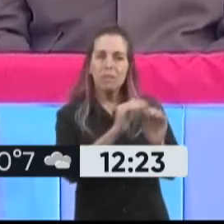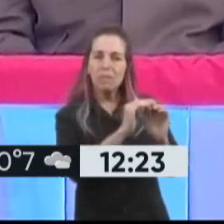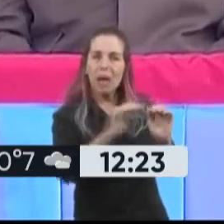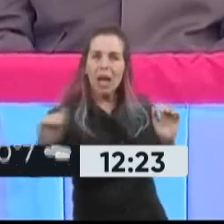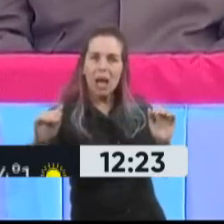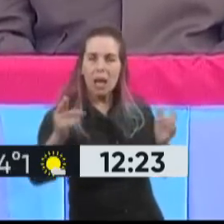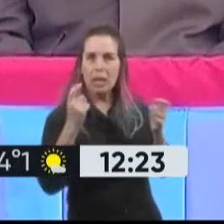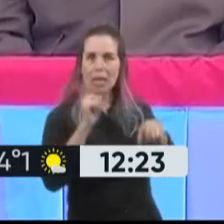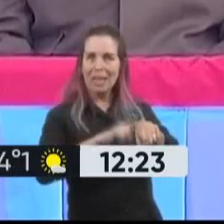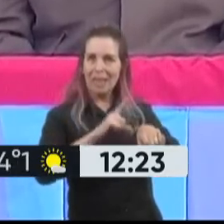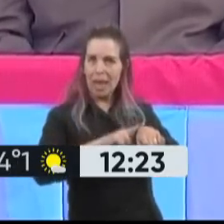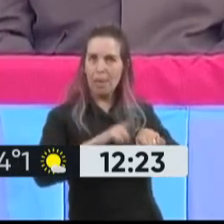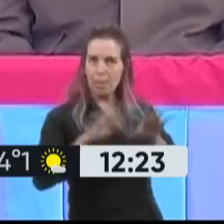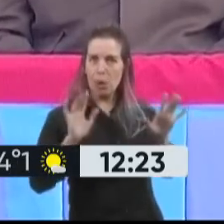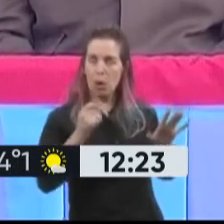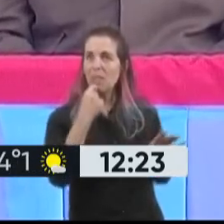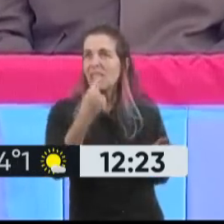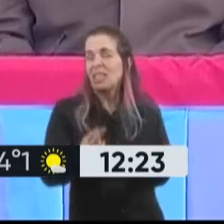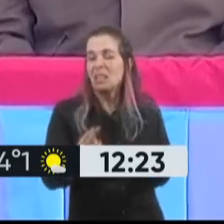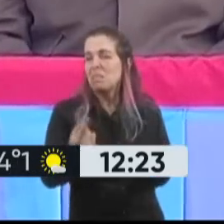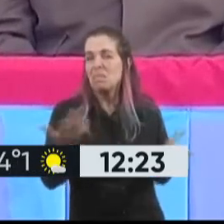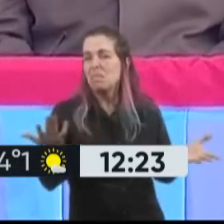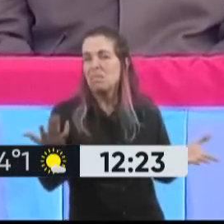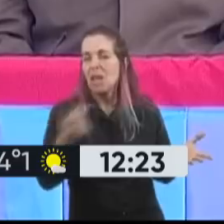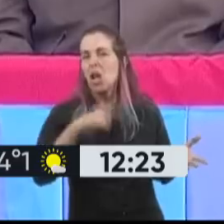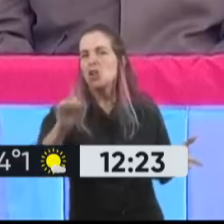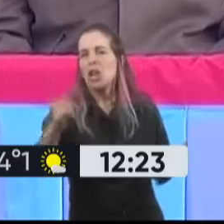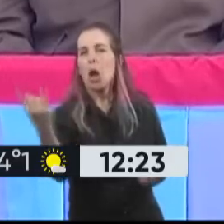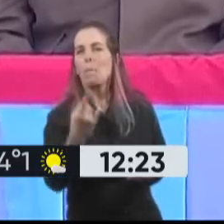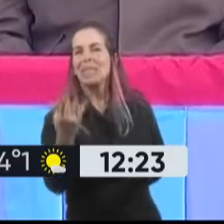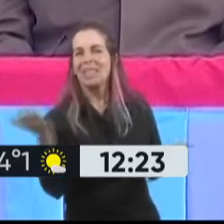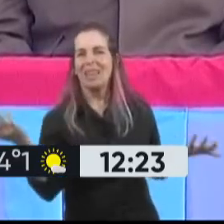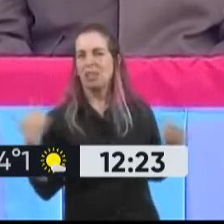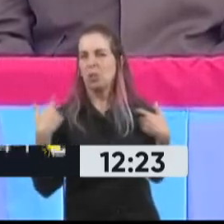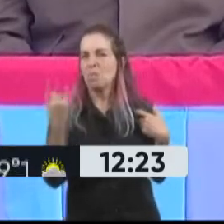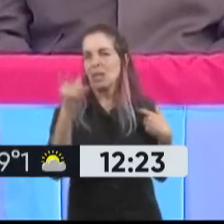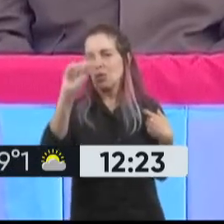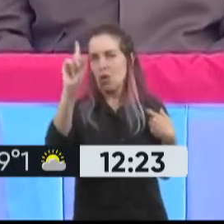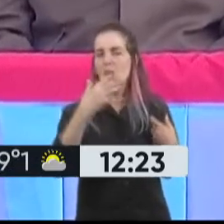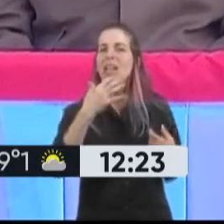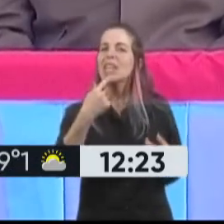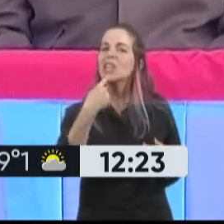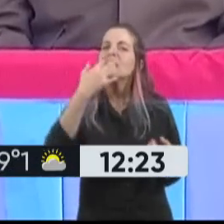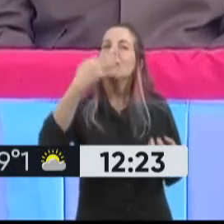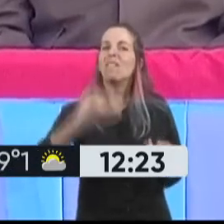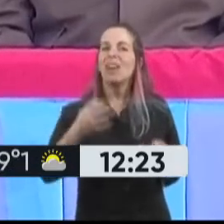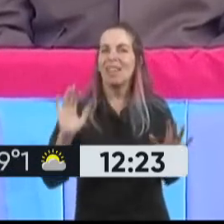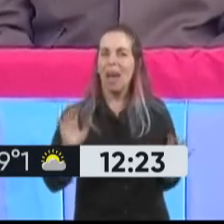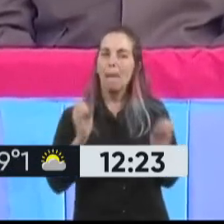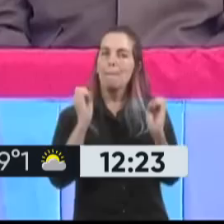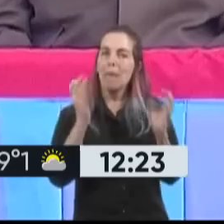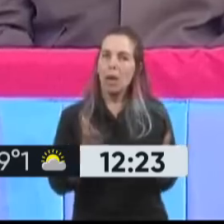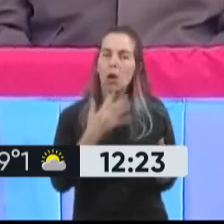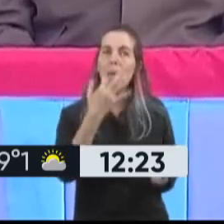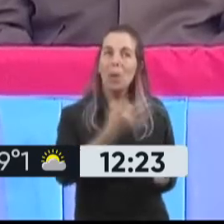tiempo. Decir algo es mentirles. Y yo no vine a mentirles. Yo vine a decirles la verdad, porque prefiero una